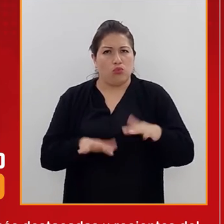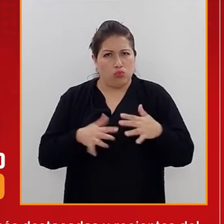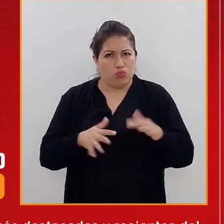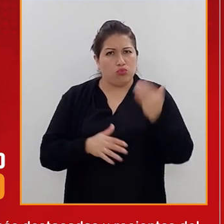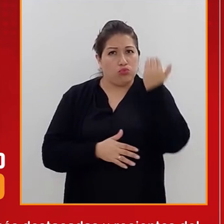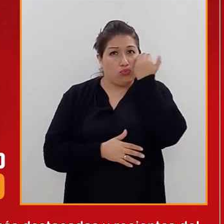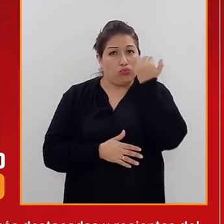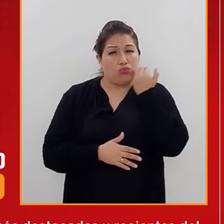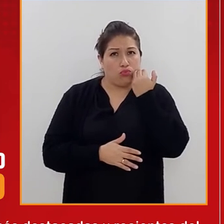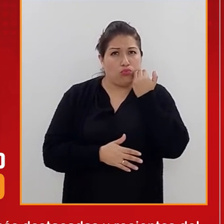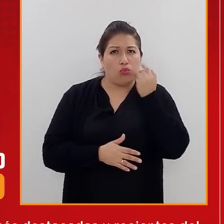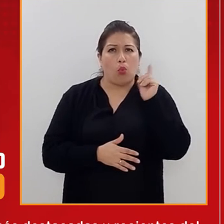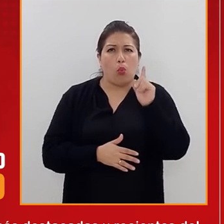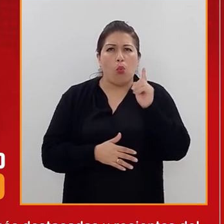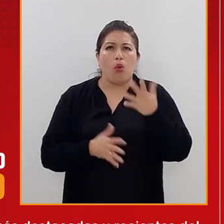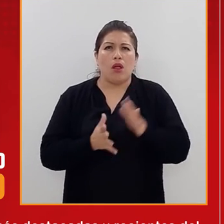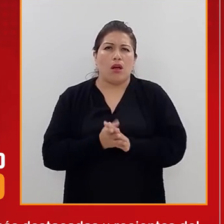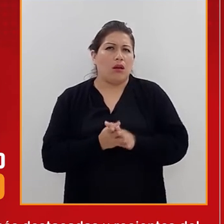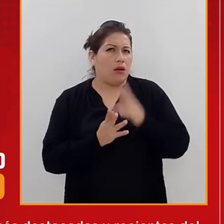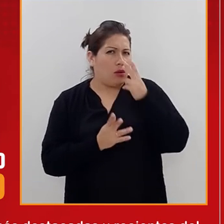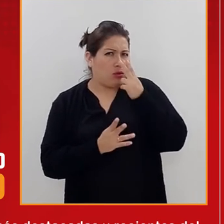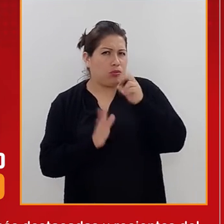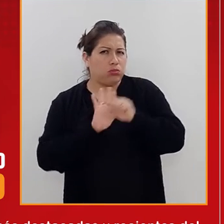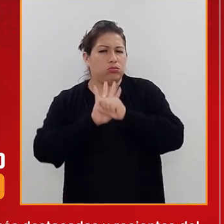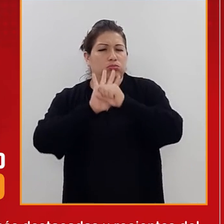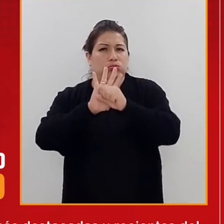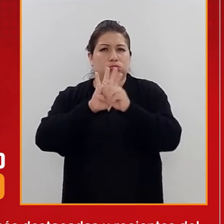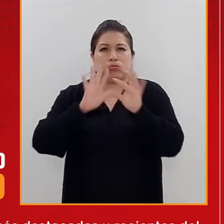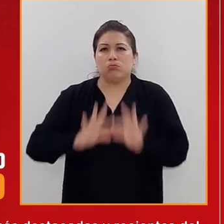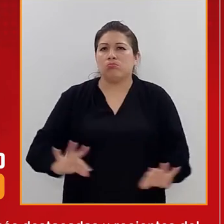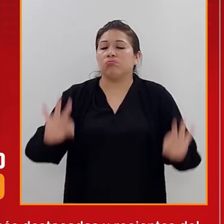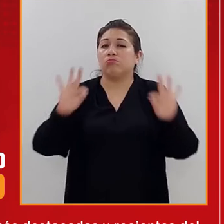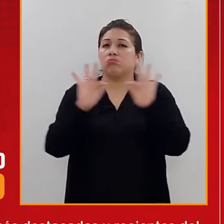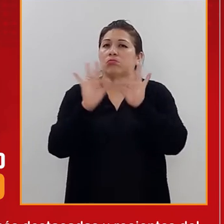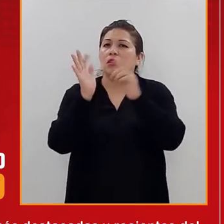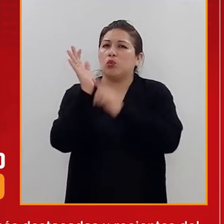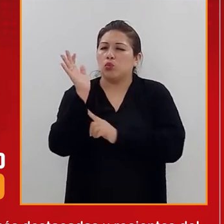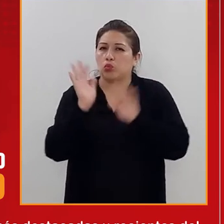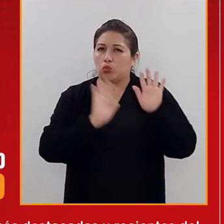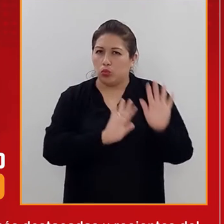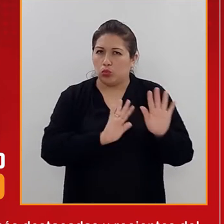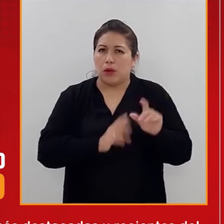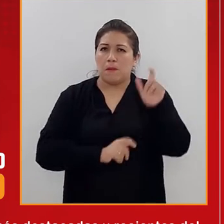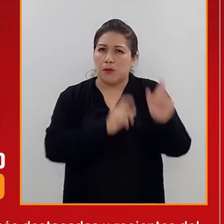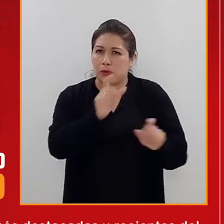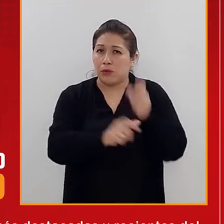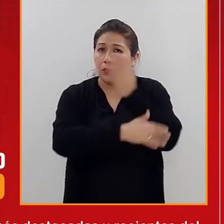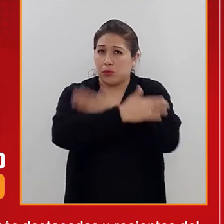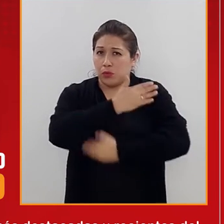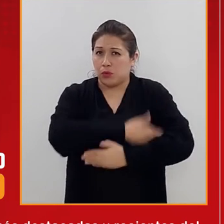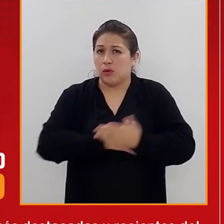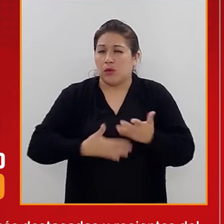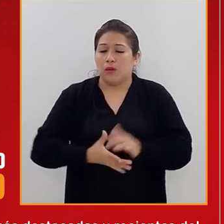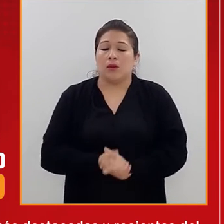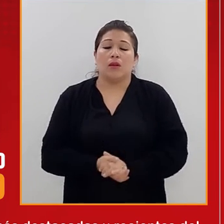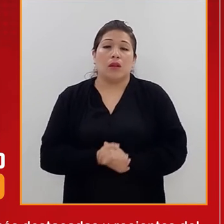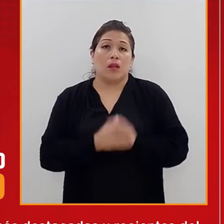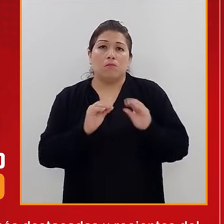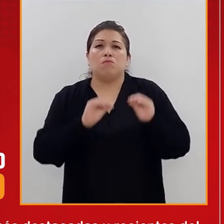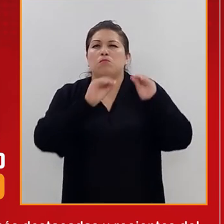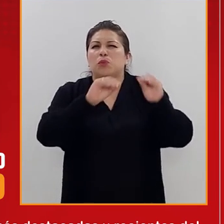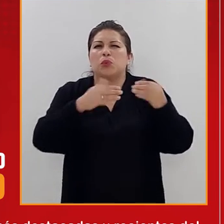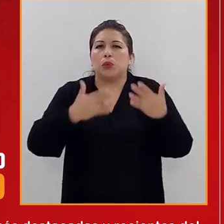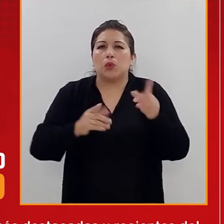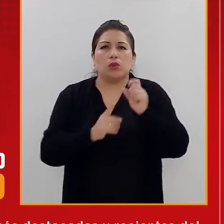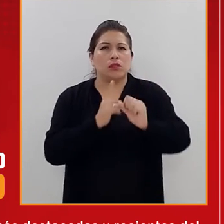en los pueblos precolombinos una dimensión simbólica, sagrada y ritual de la persona con discapacidad,